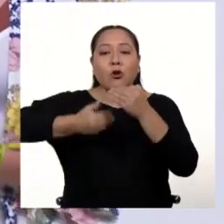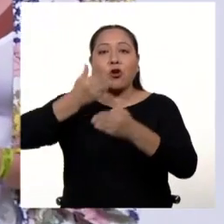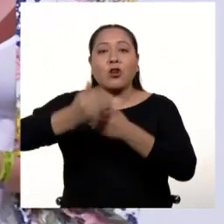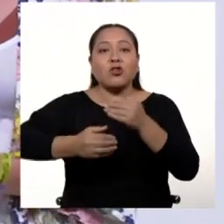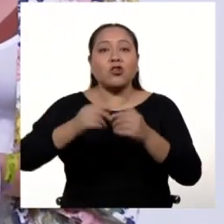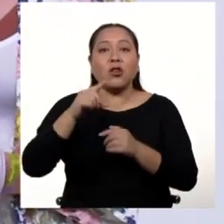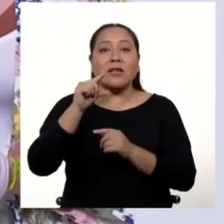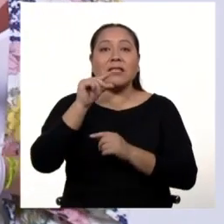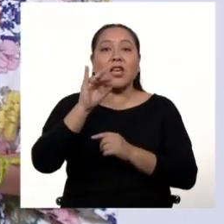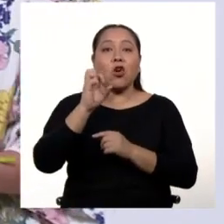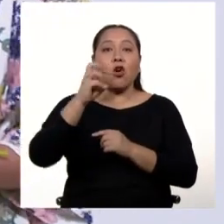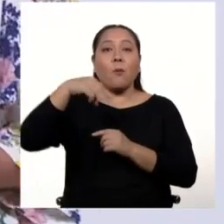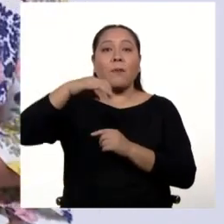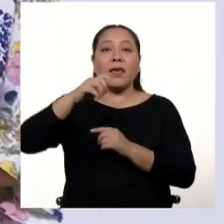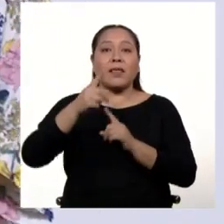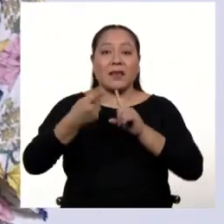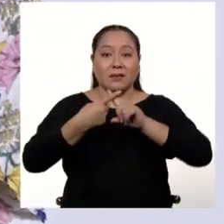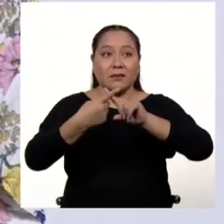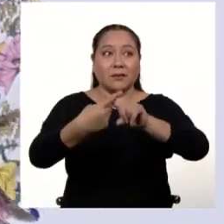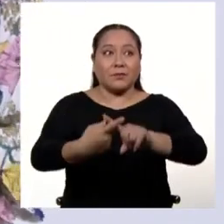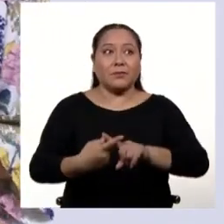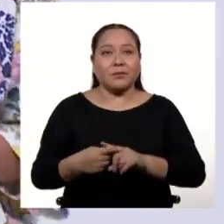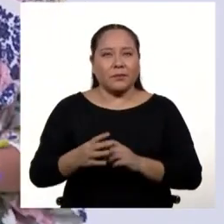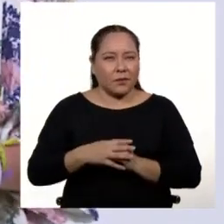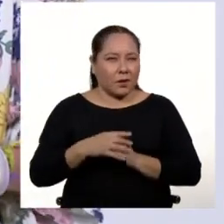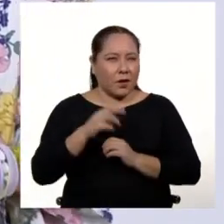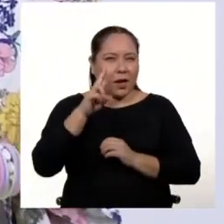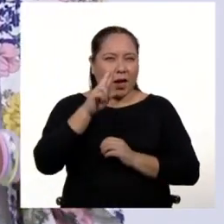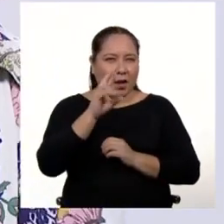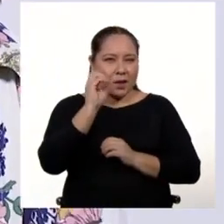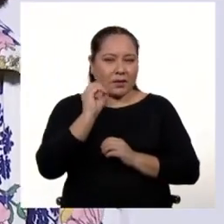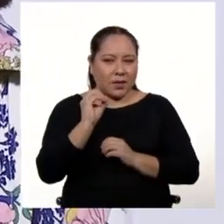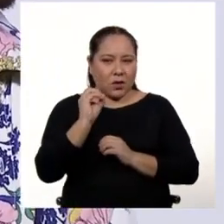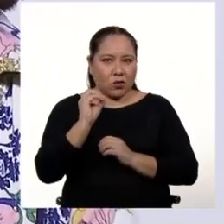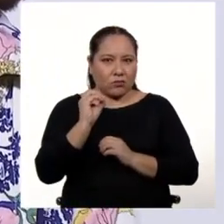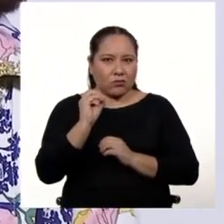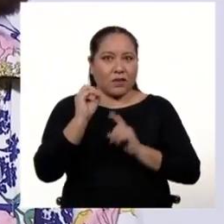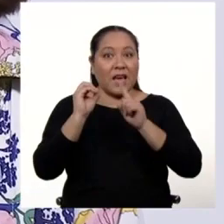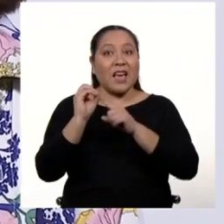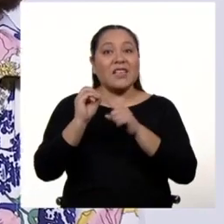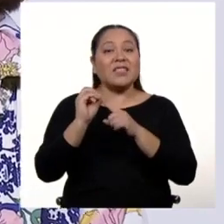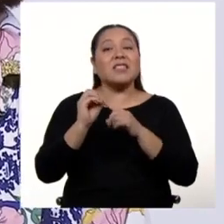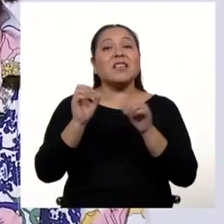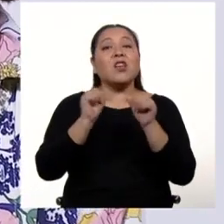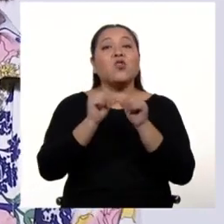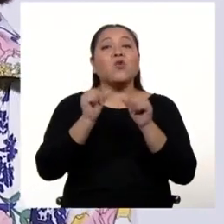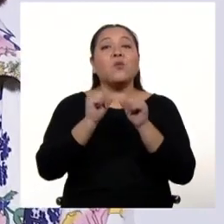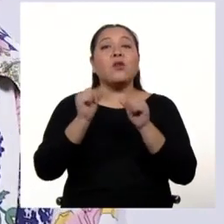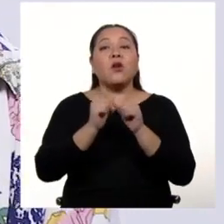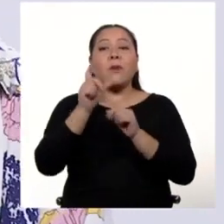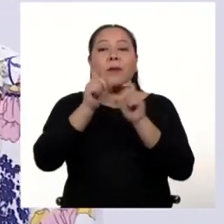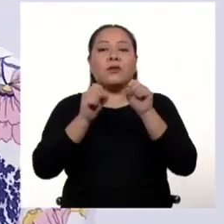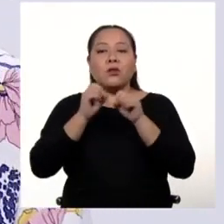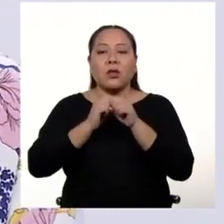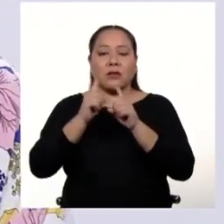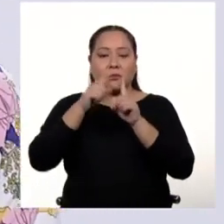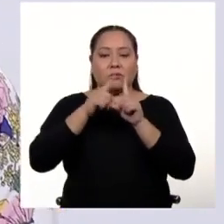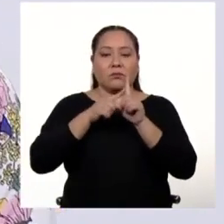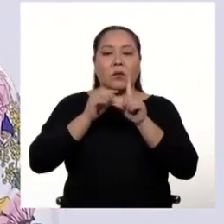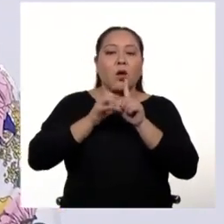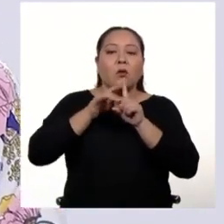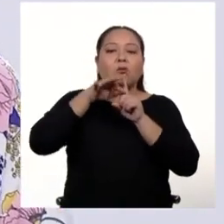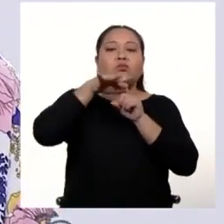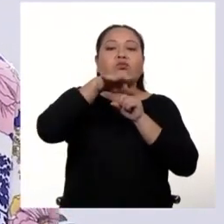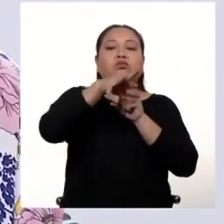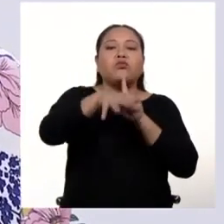de expansión que se explica a través del conocido R0? Ese término corresponde al número de contagios que una persona infectada puede